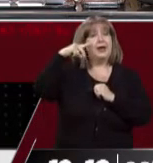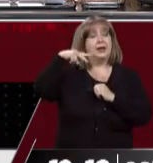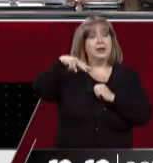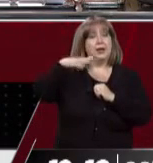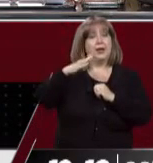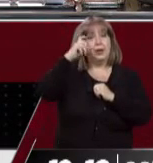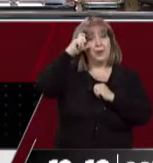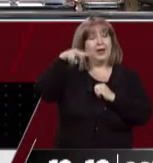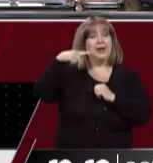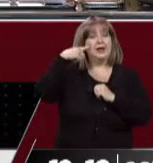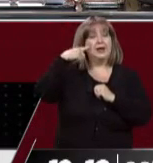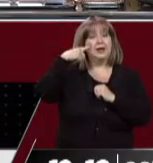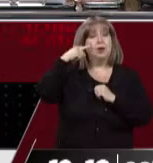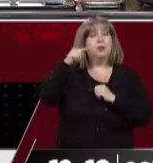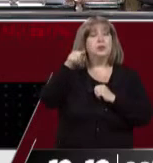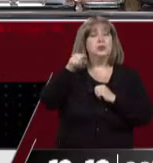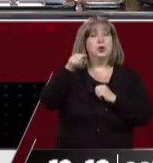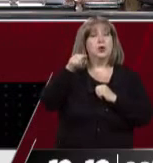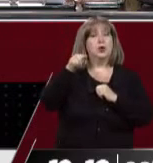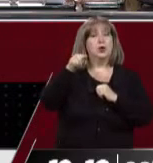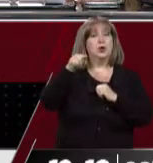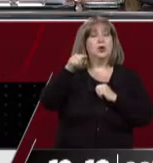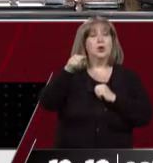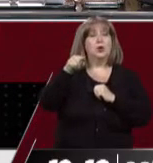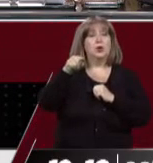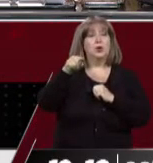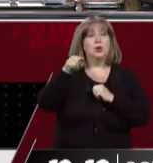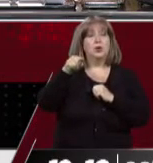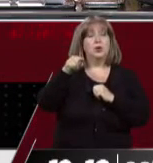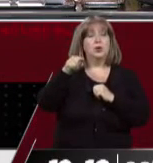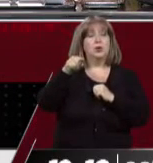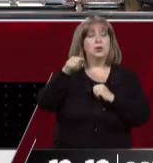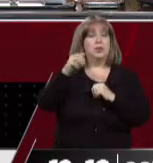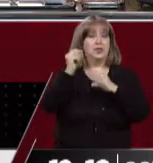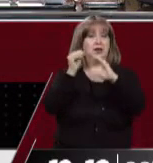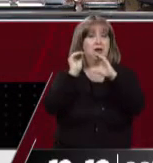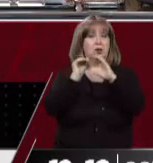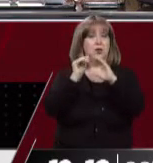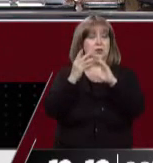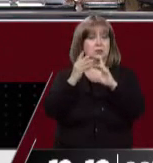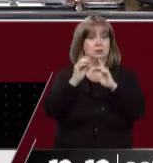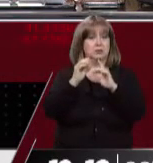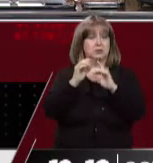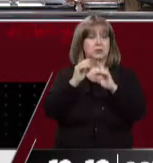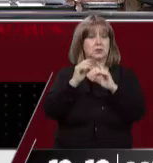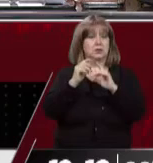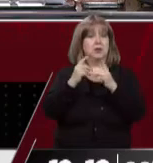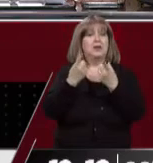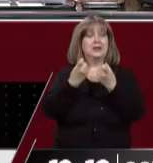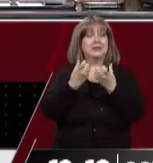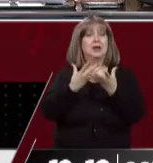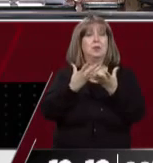fuerza.beni es el alias para donar y lo que sí necesitamos la ayuda de